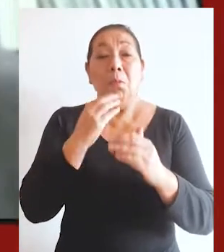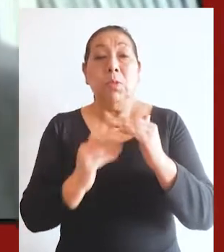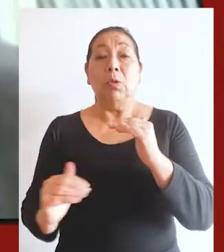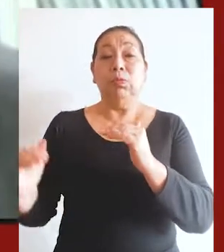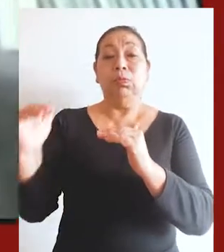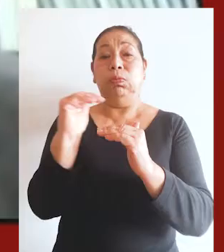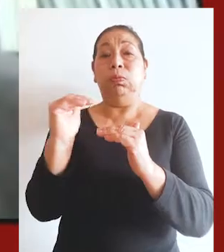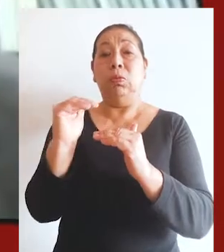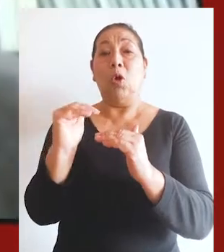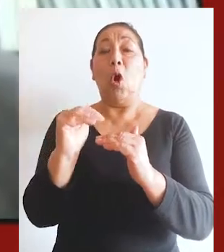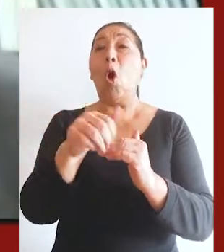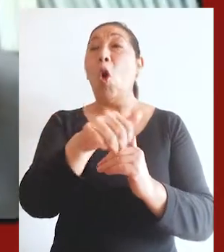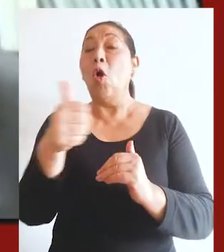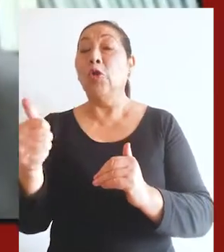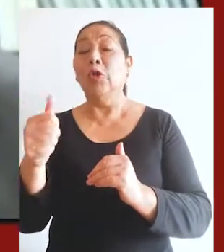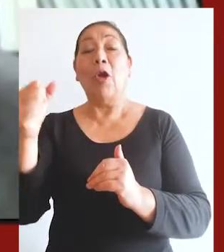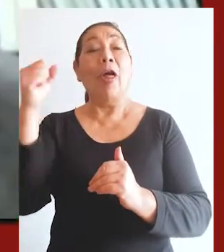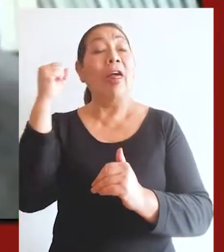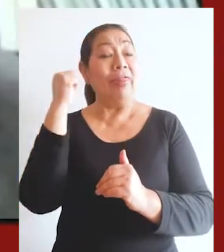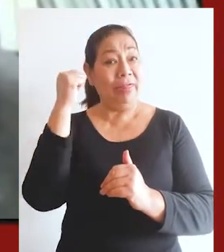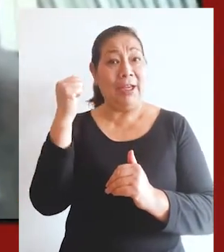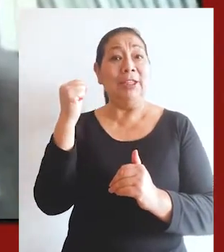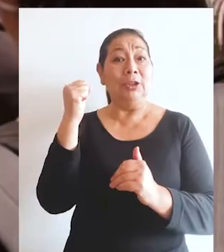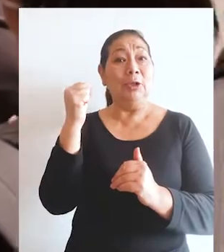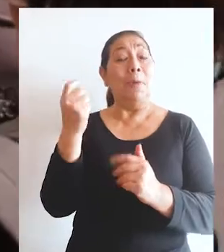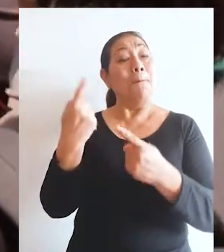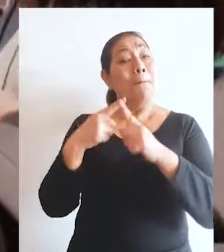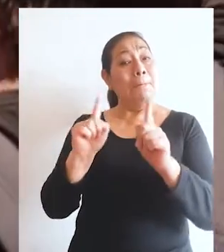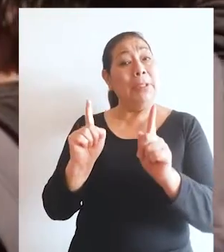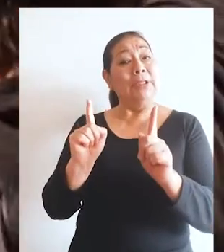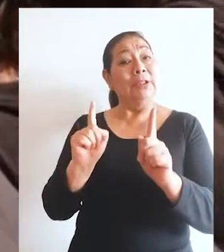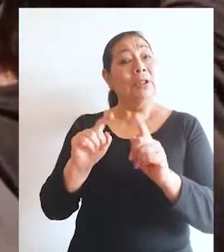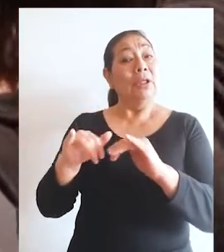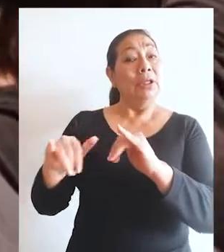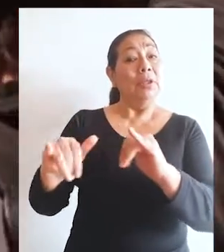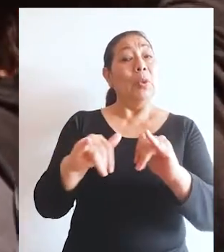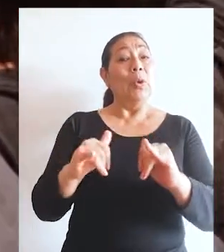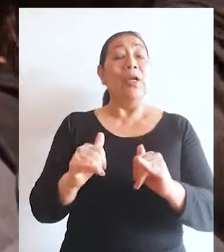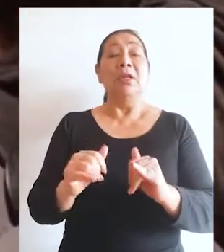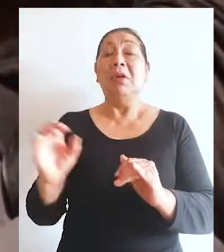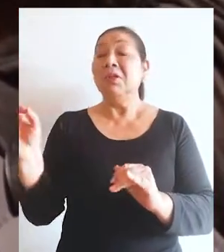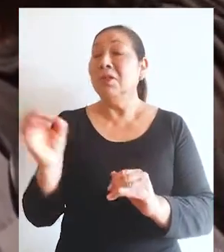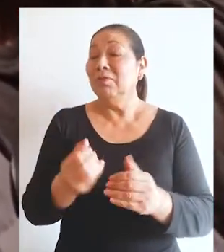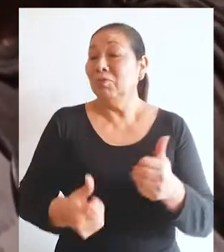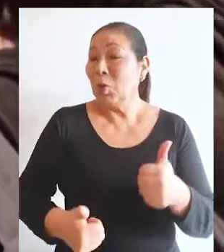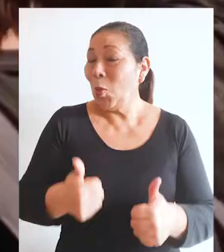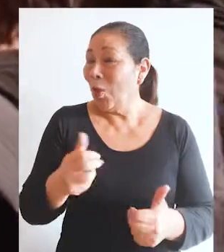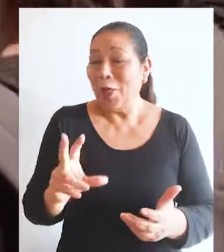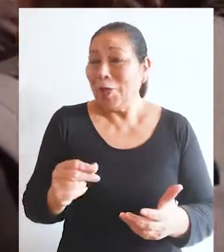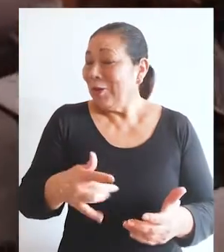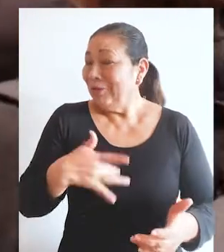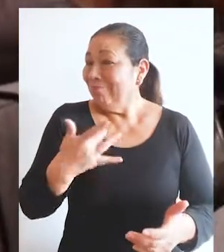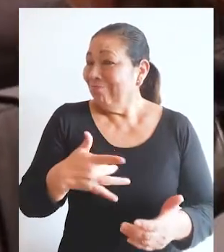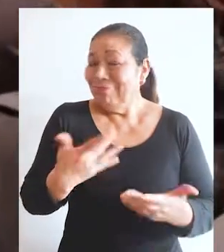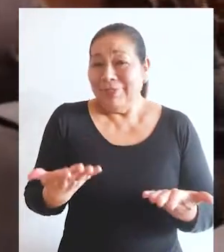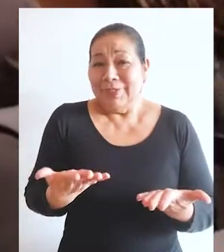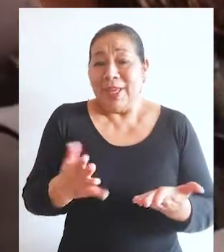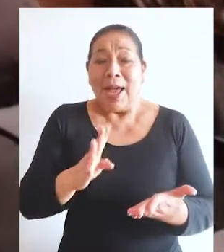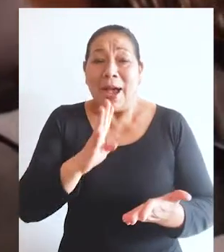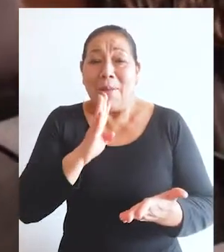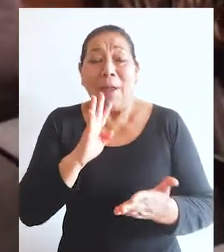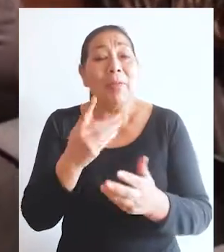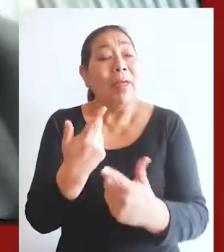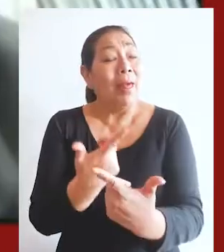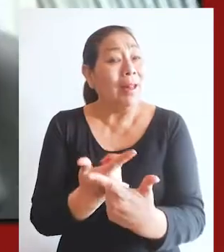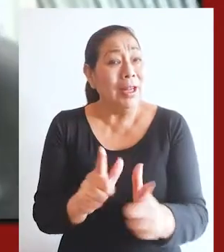por encima de los otros derechos, porque son condiciones sine qua non, sin las cuales no tiene sentido hablar